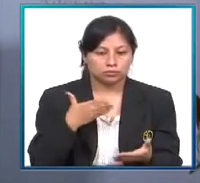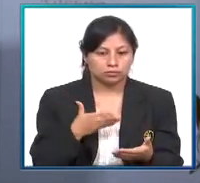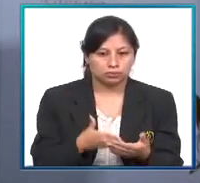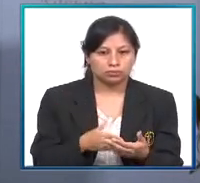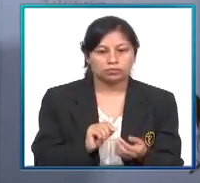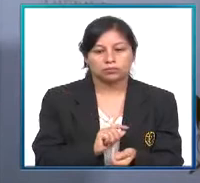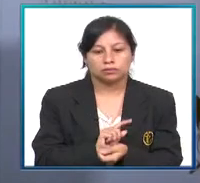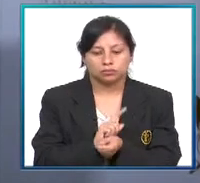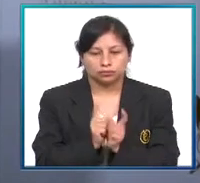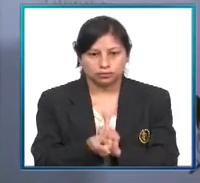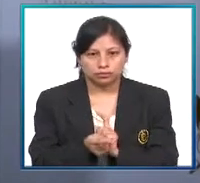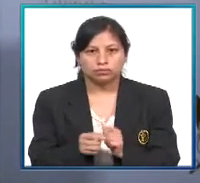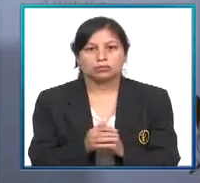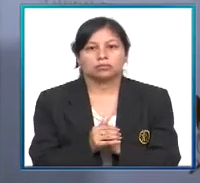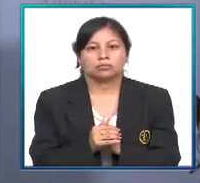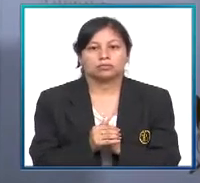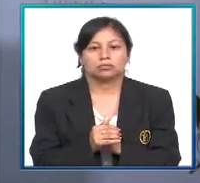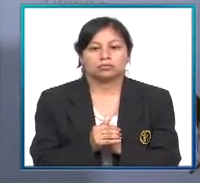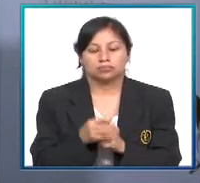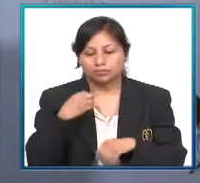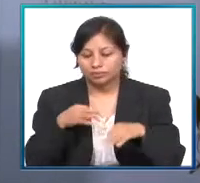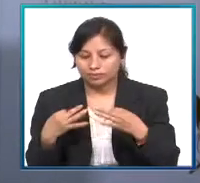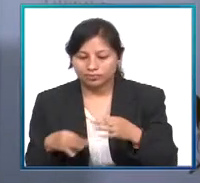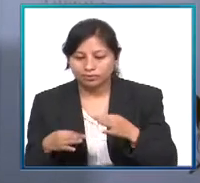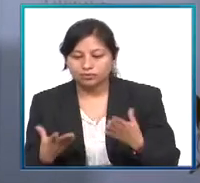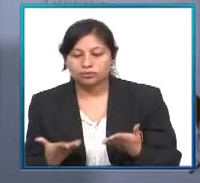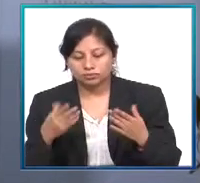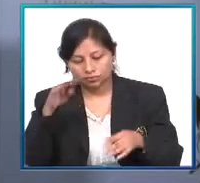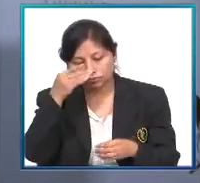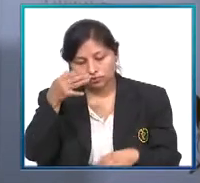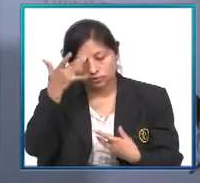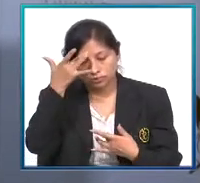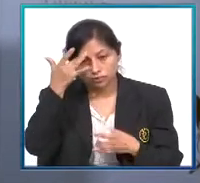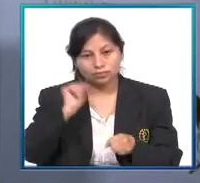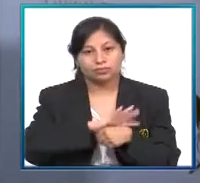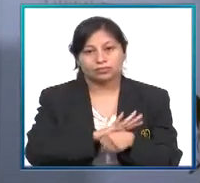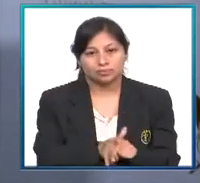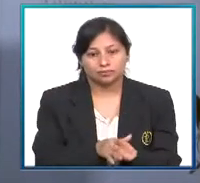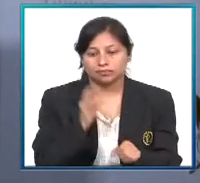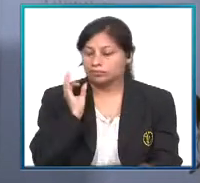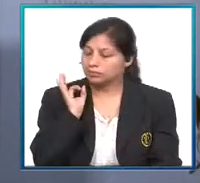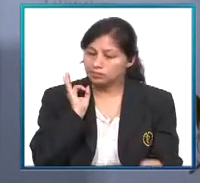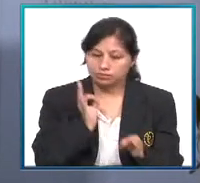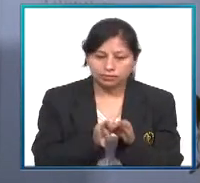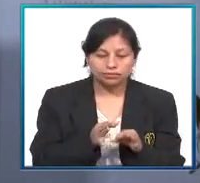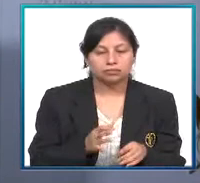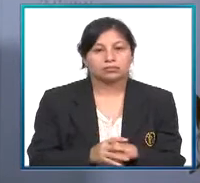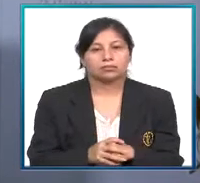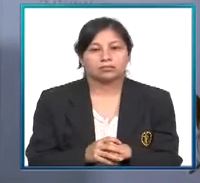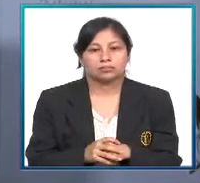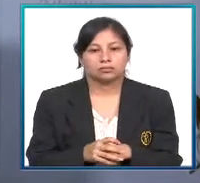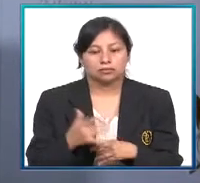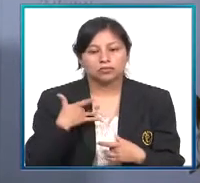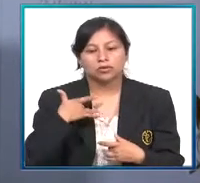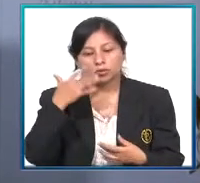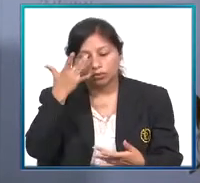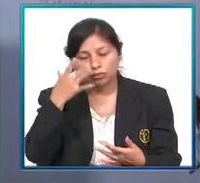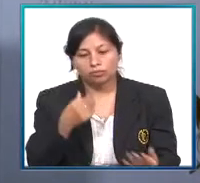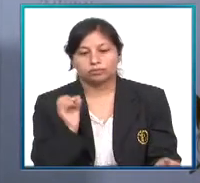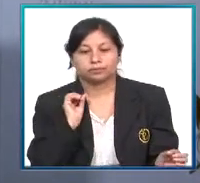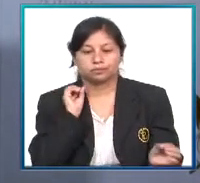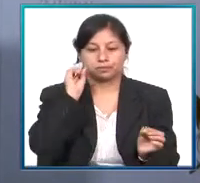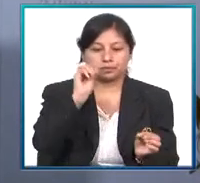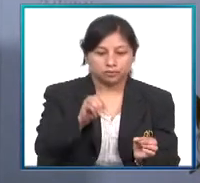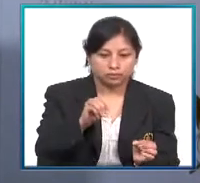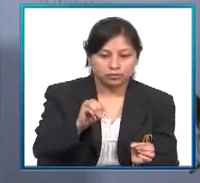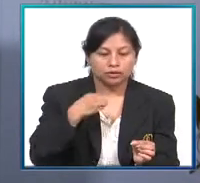estos trámites, en primer lugar por el coronavirus, que se directamente puedan salir infectados al